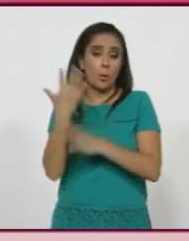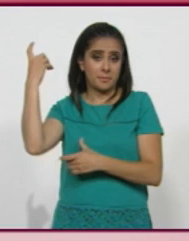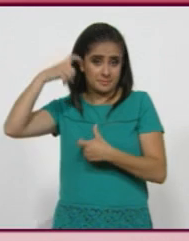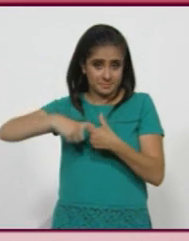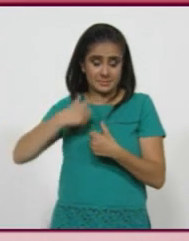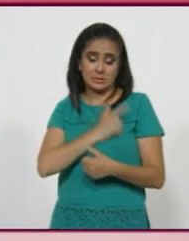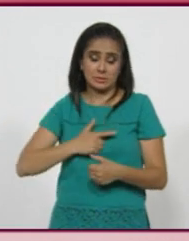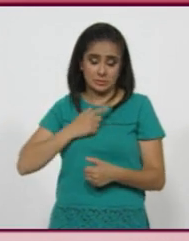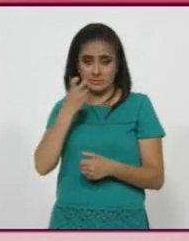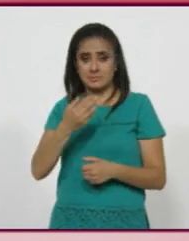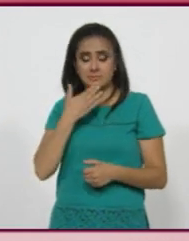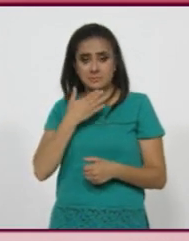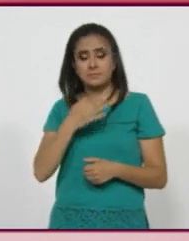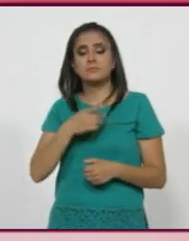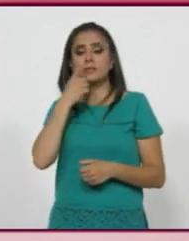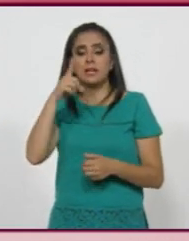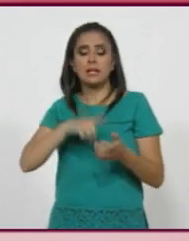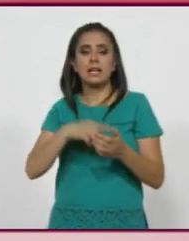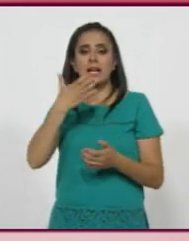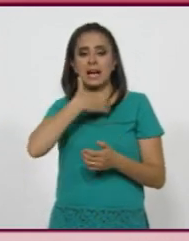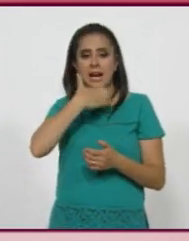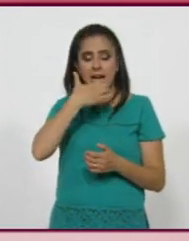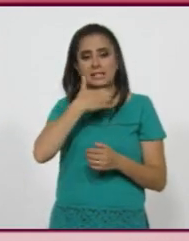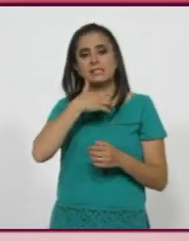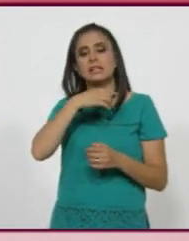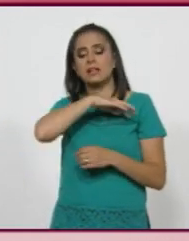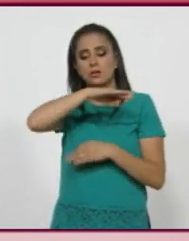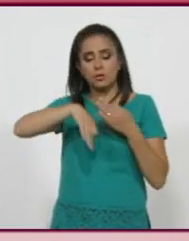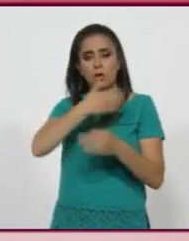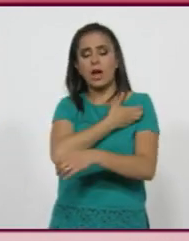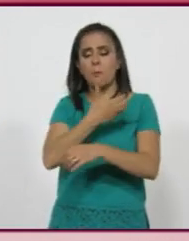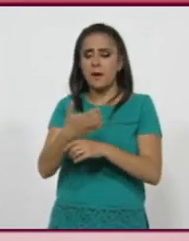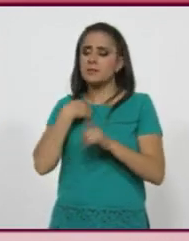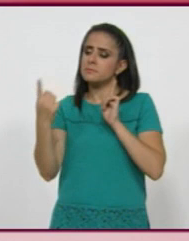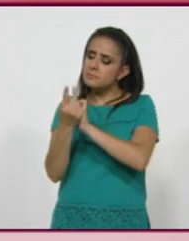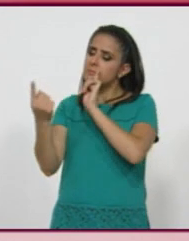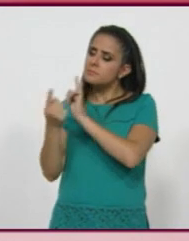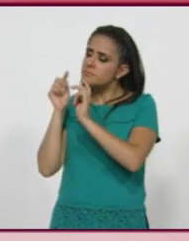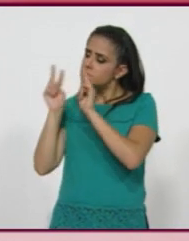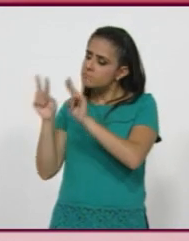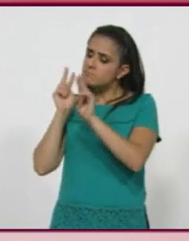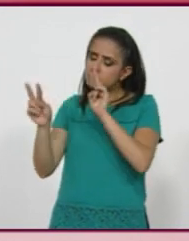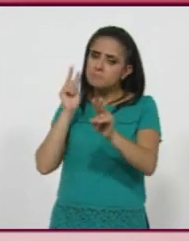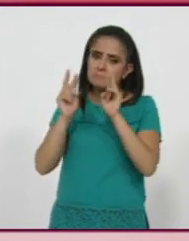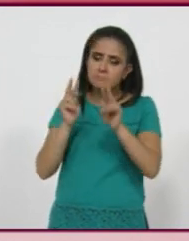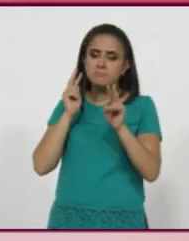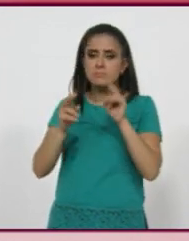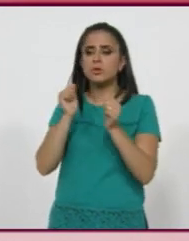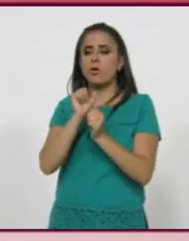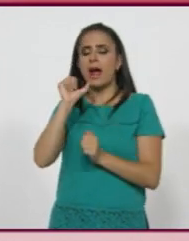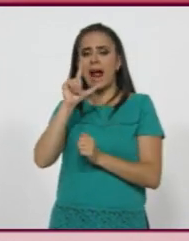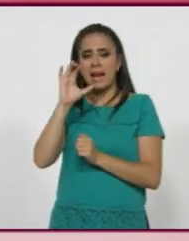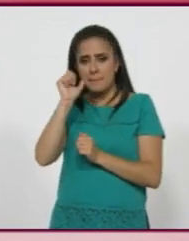me da gusto de este libro. Dice, desde Carranza, a todos he acompañado, a todos los he visto pasar, con Alemán, con